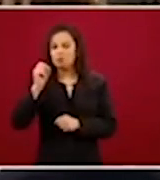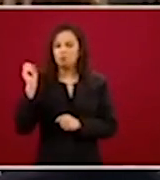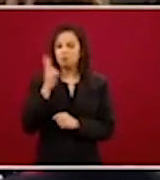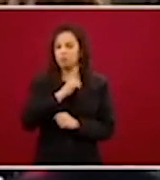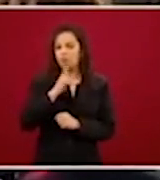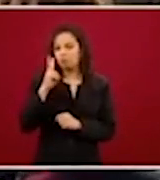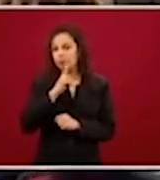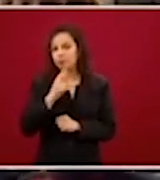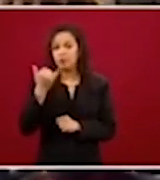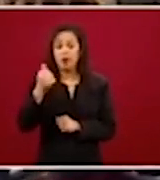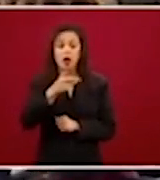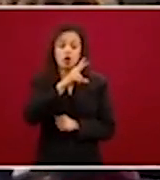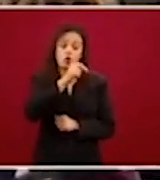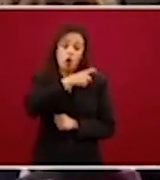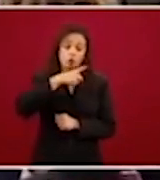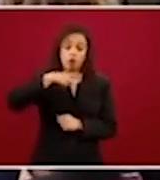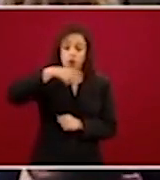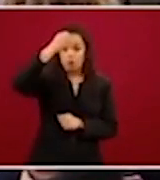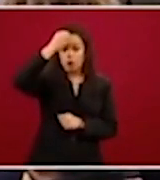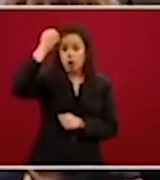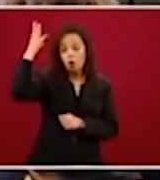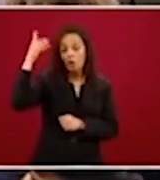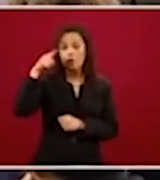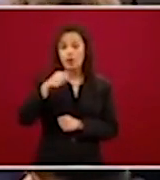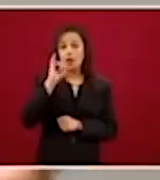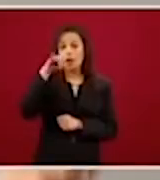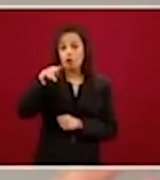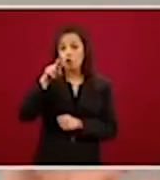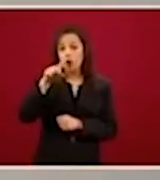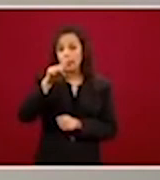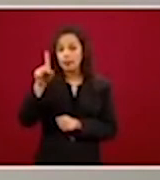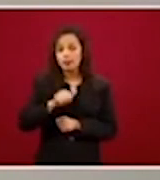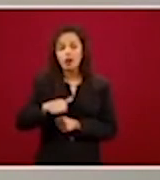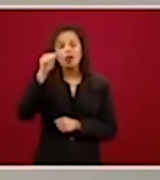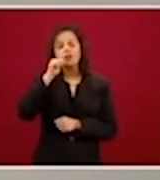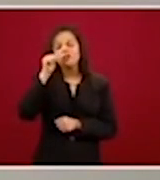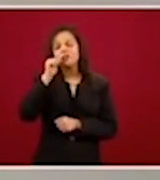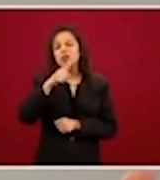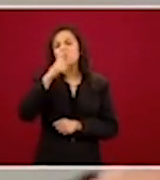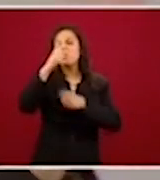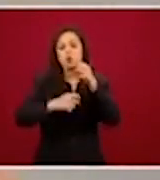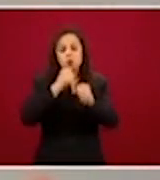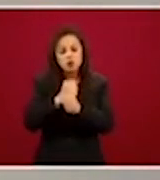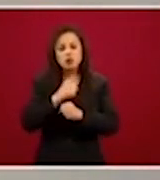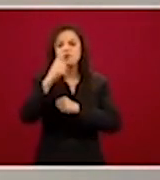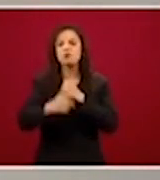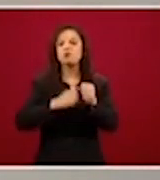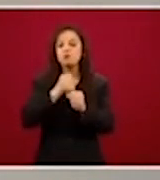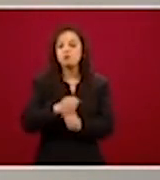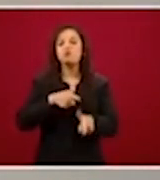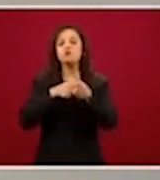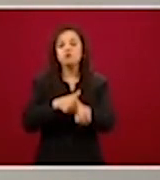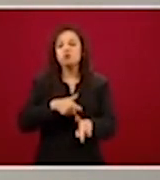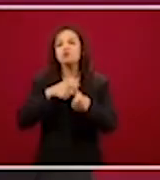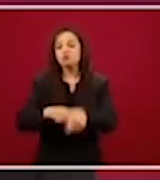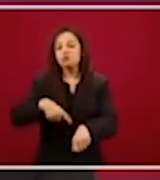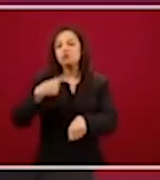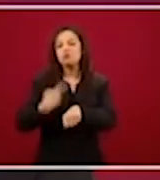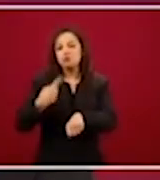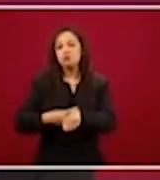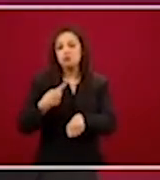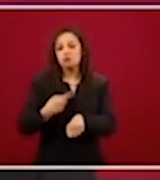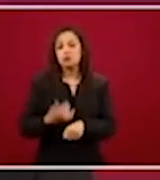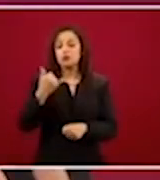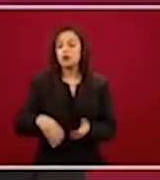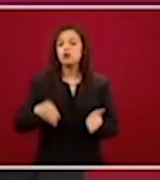influenza es una enfermedad que ocurre todos los años y seguimos en la temporada de influenza y seguimos recibiendo muestras de